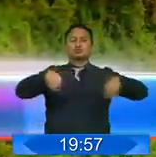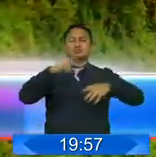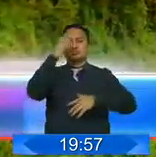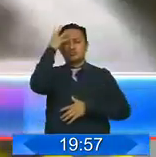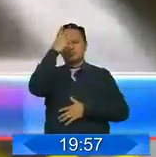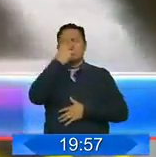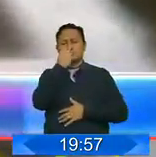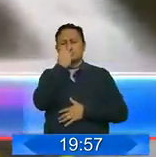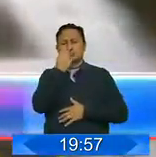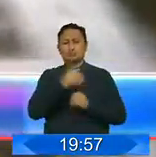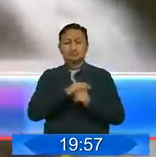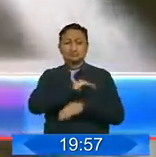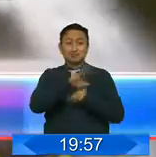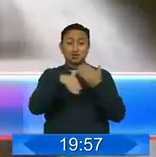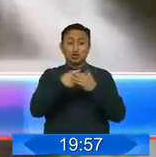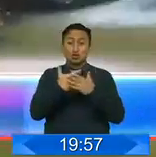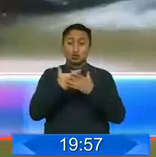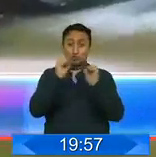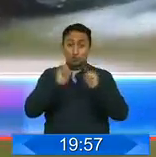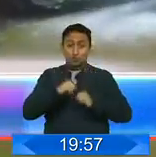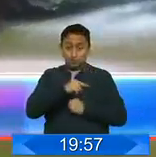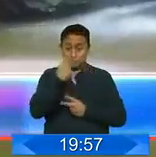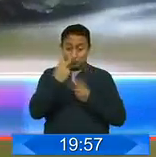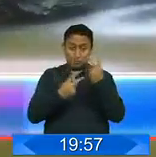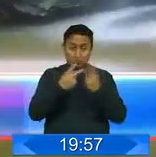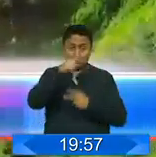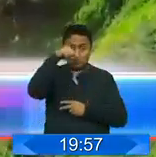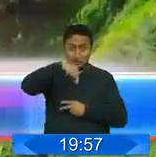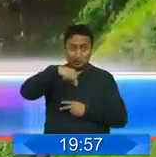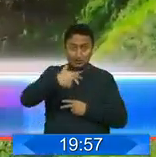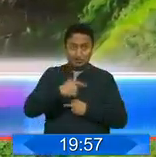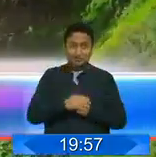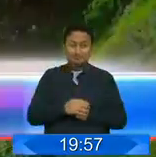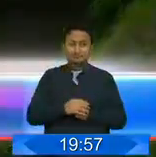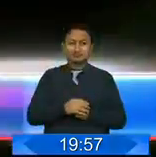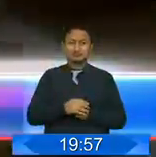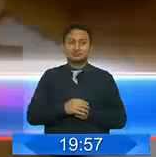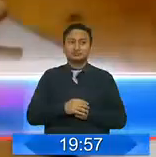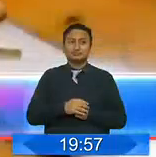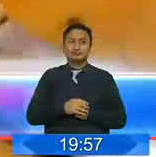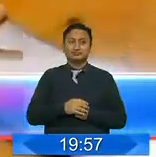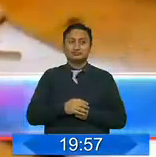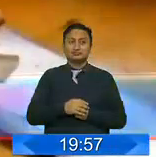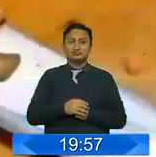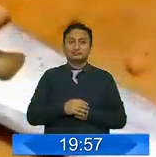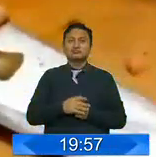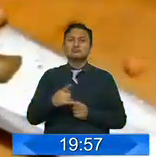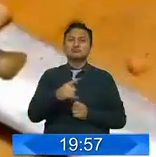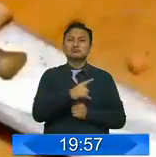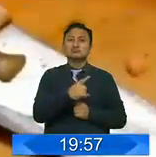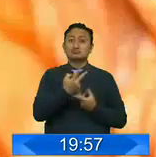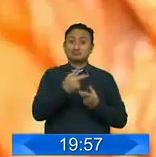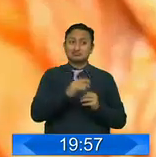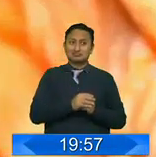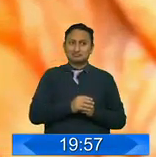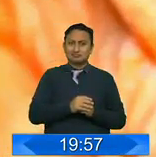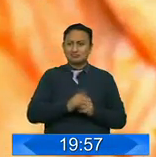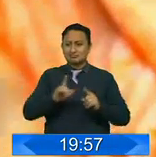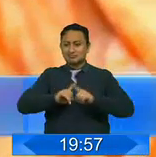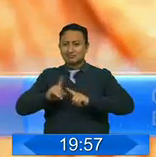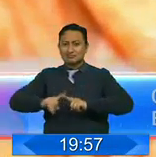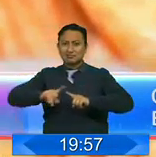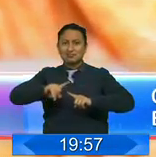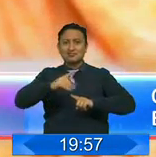que desearía que todos los turistas del país y del mundo vengan a visitarnos. Pero Montúfar también ofrece una variada